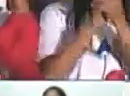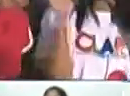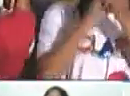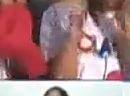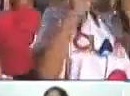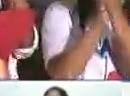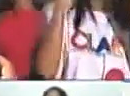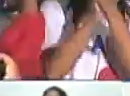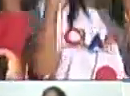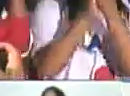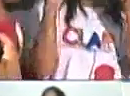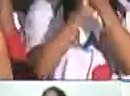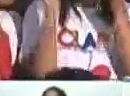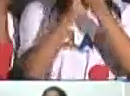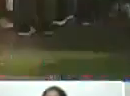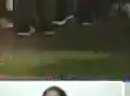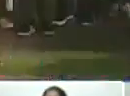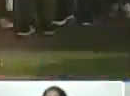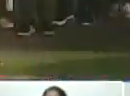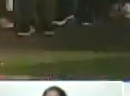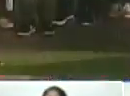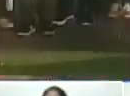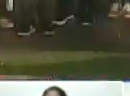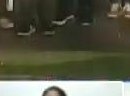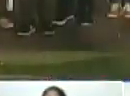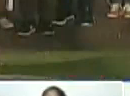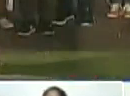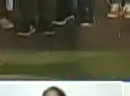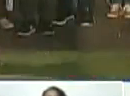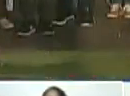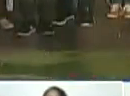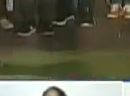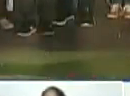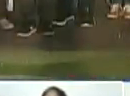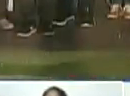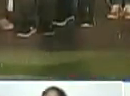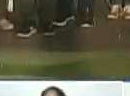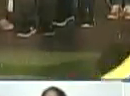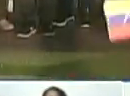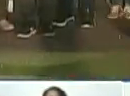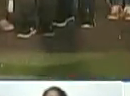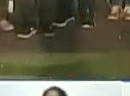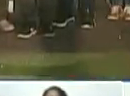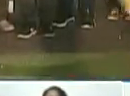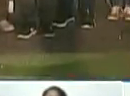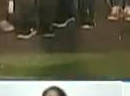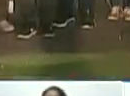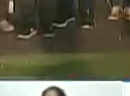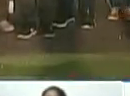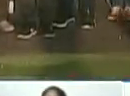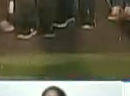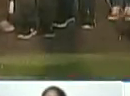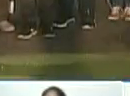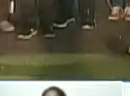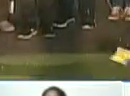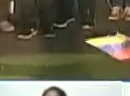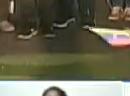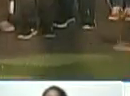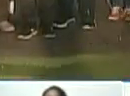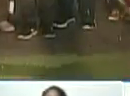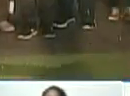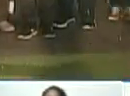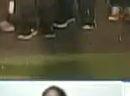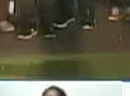en sus 6 años! ¡Que viva la Unión Cívico-Militar! ¡Que viva la rumba! ¡Que viva